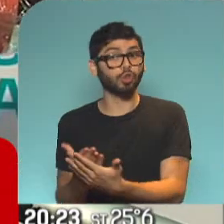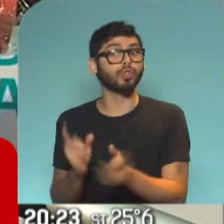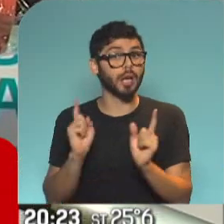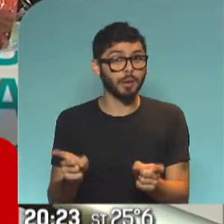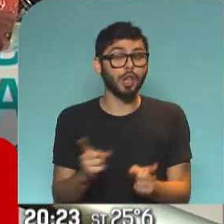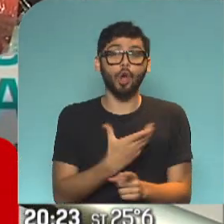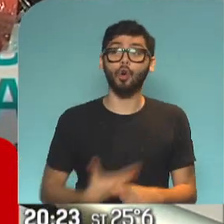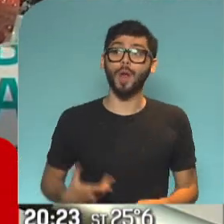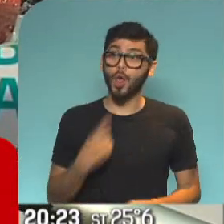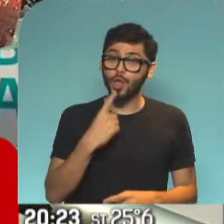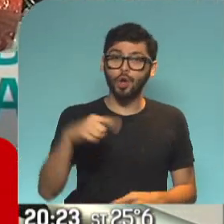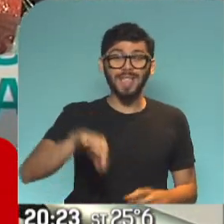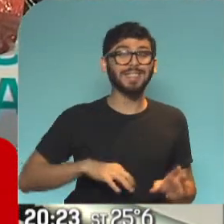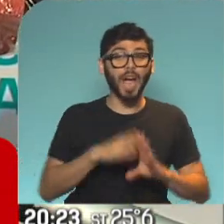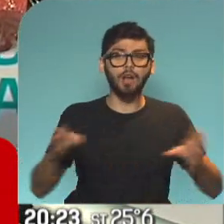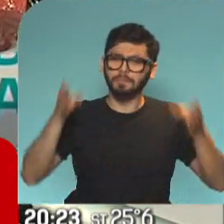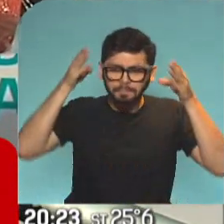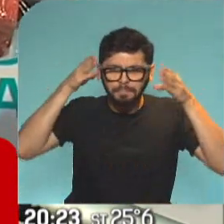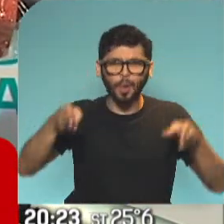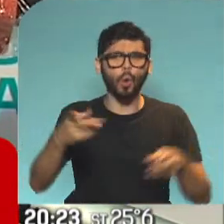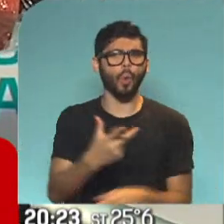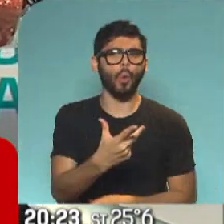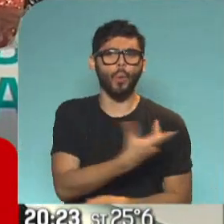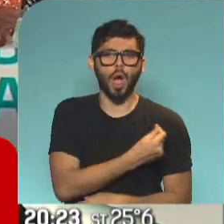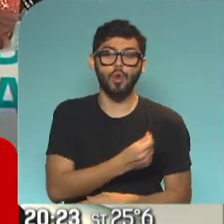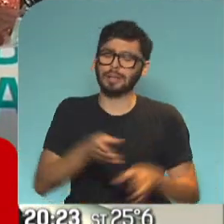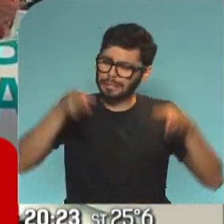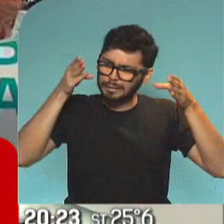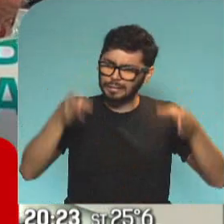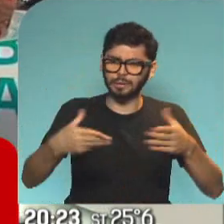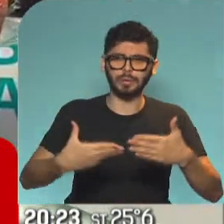dijo el gobernador, este es el año de la vacunación y de la reactivación de